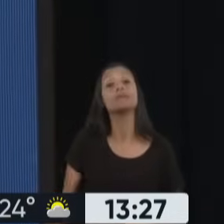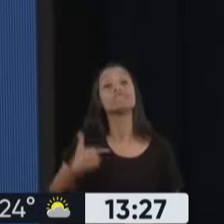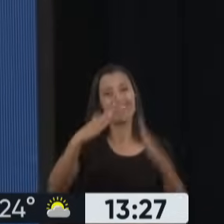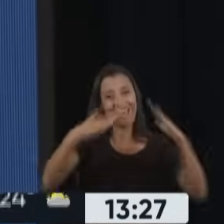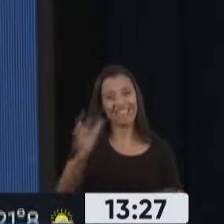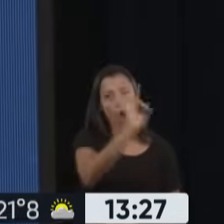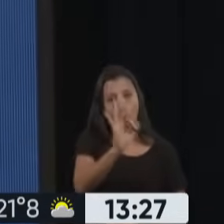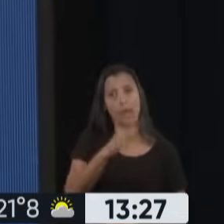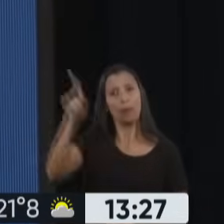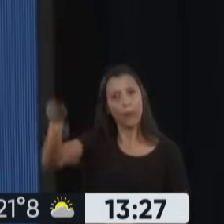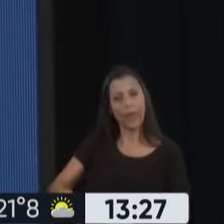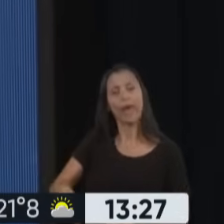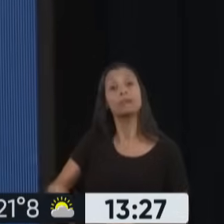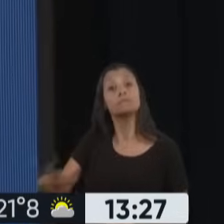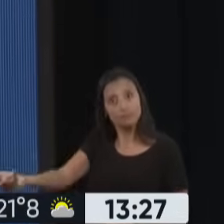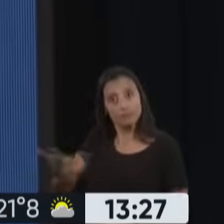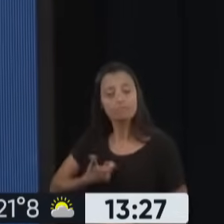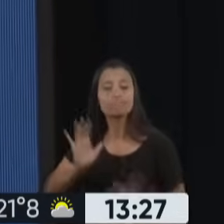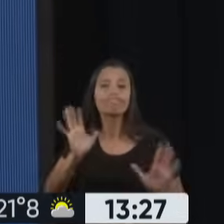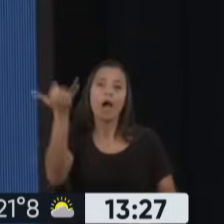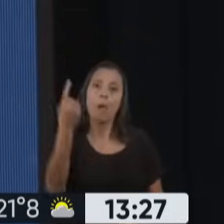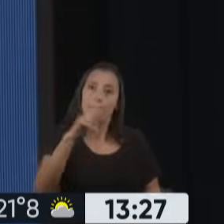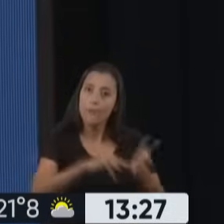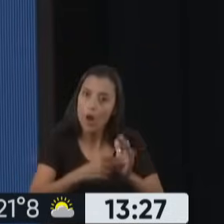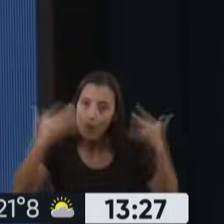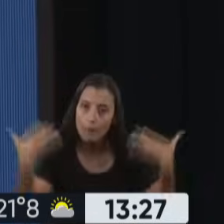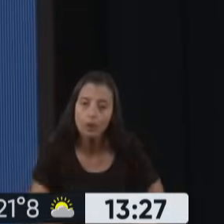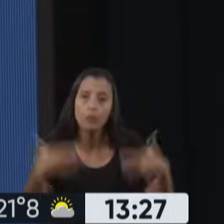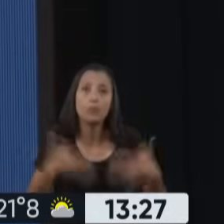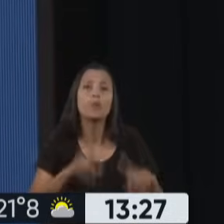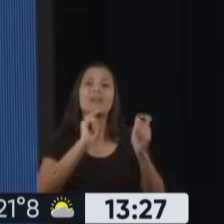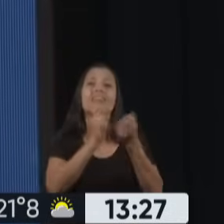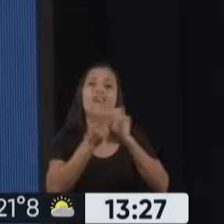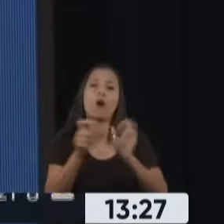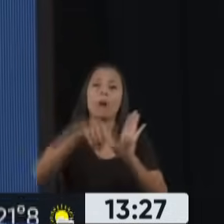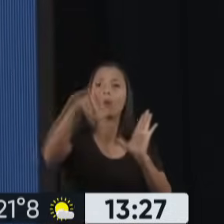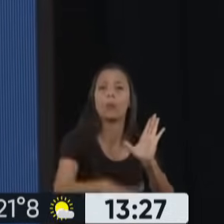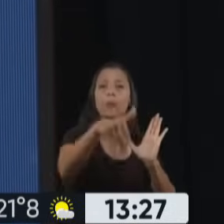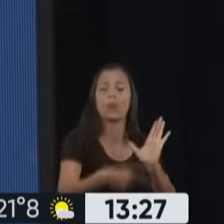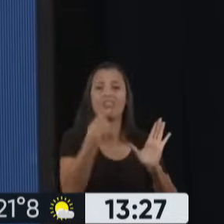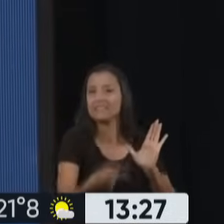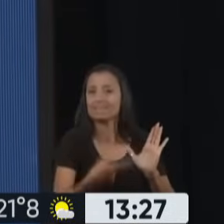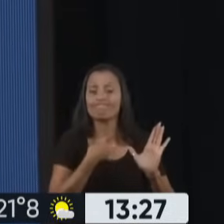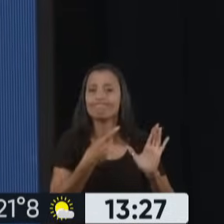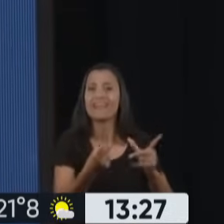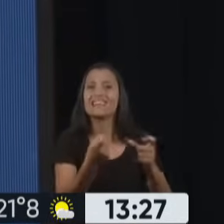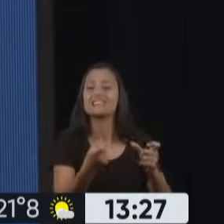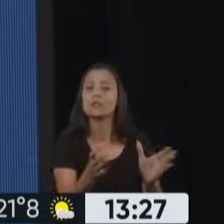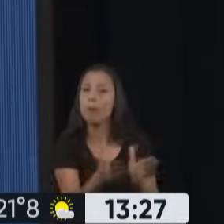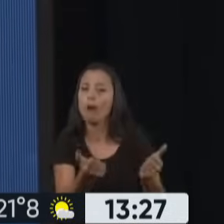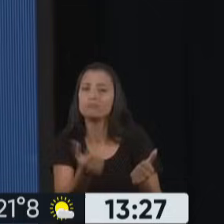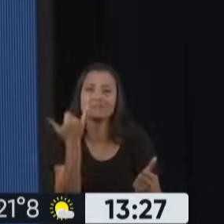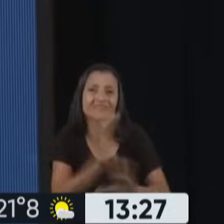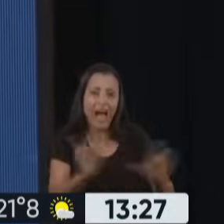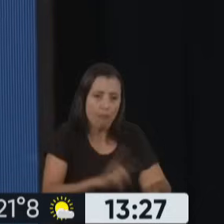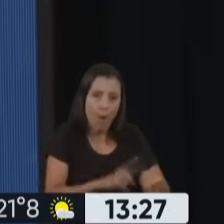Olivos, me dice, no, estoy teniendo un problema, están saliendo muy lentas las reformas. Están saliendo muy lentas las